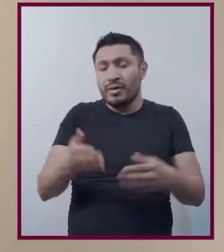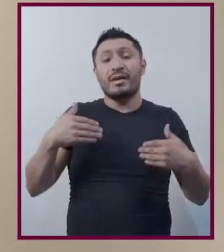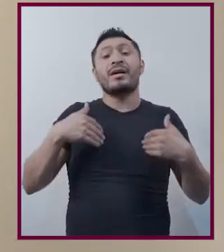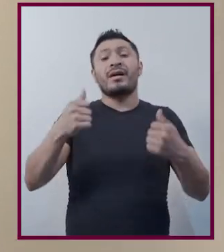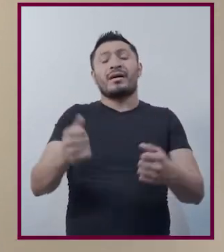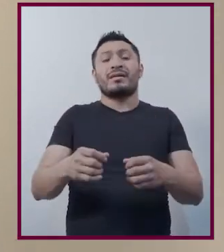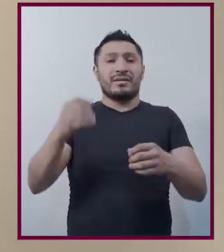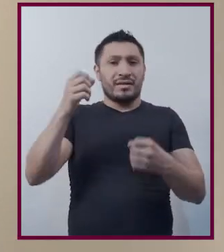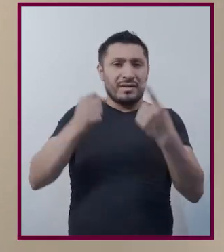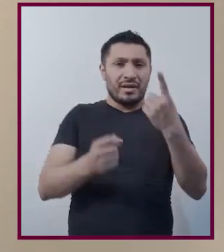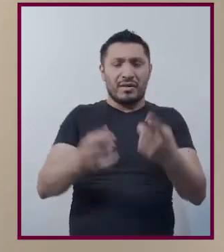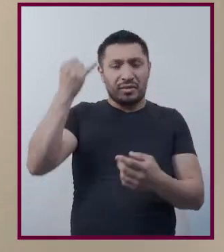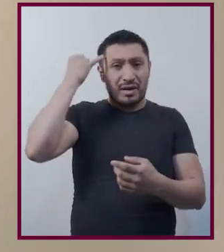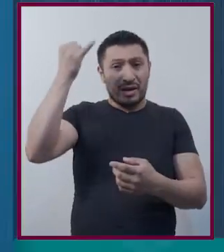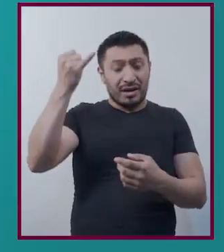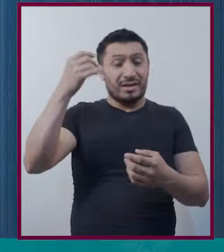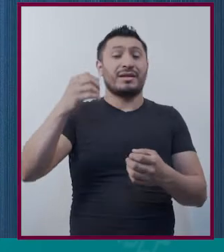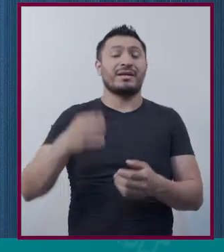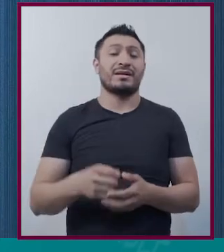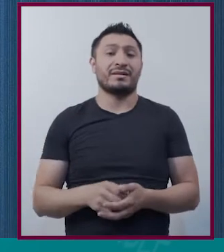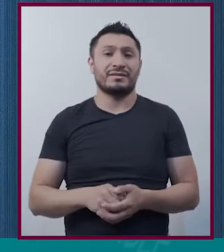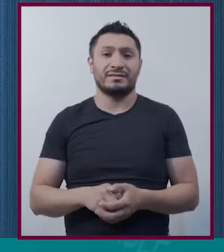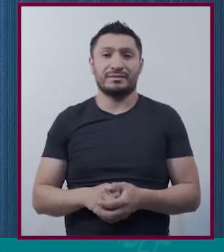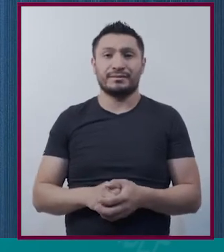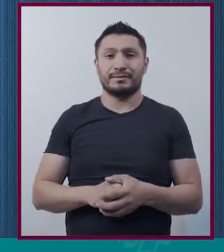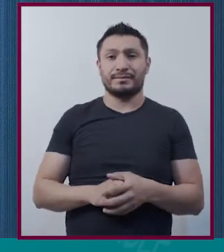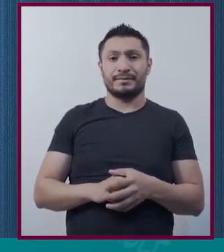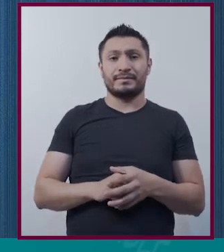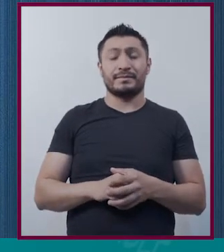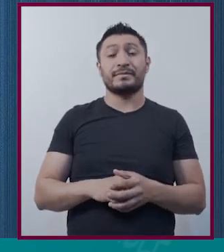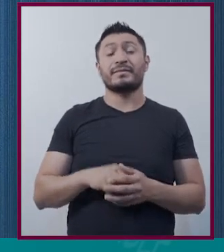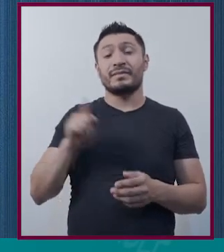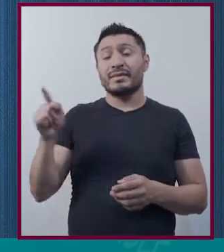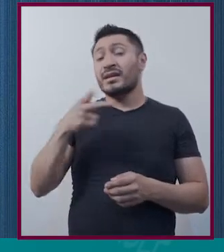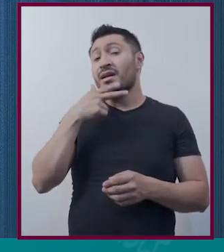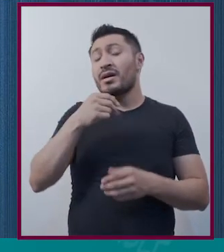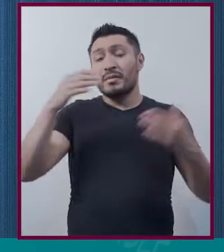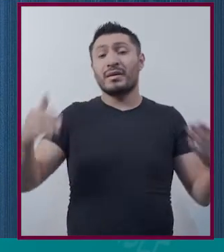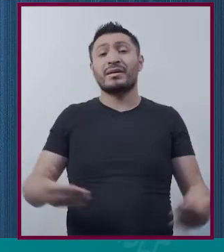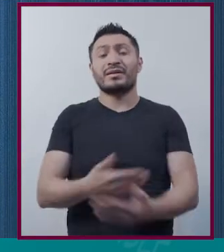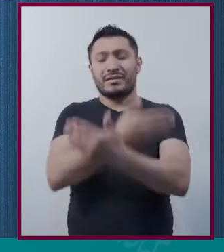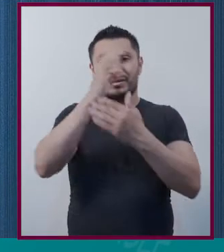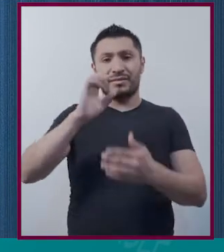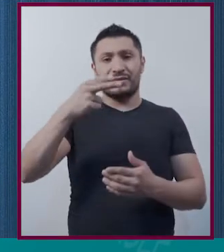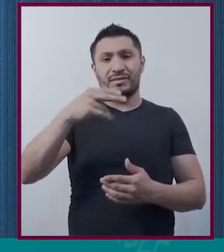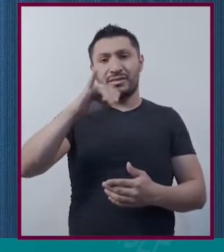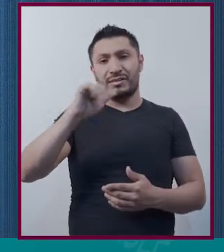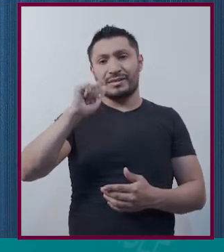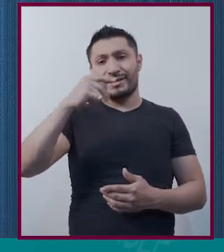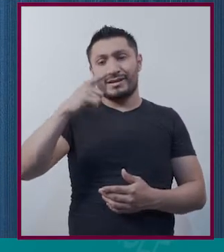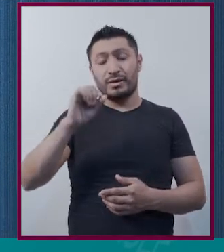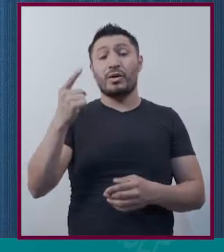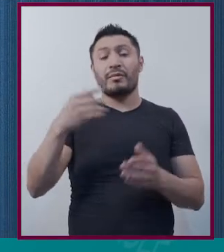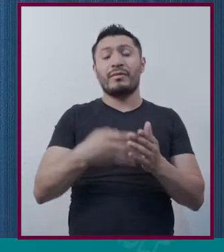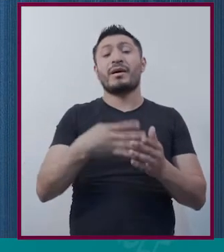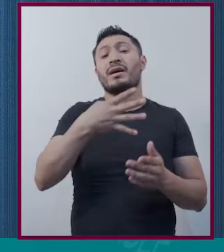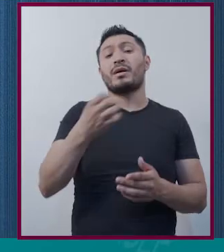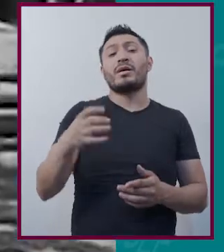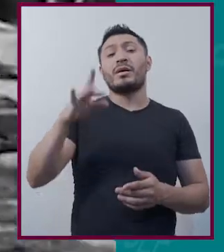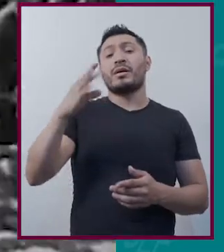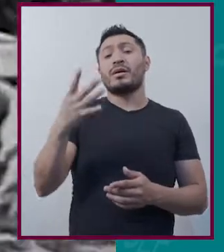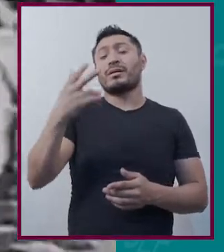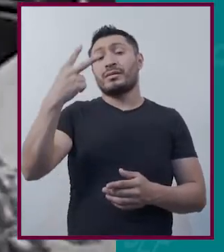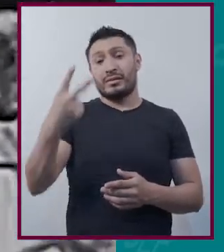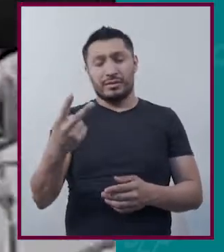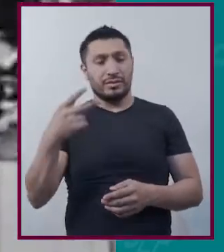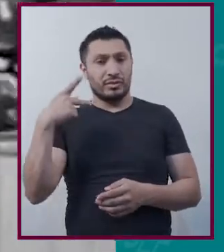elementos ideológicos y subjetivos. Yoshihiro Francis Fukuyama nació en la ciudad de Chicago en 1952.